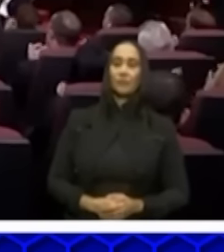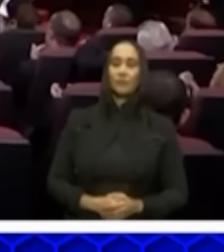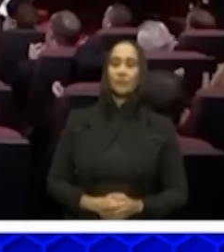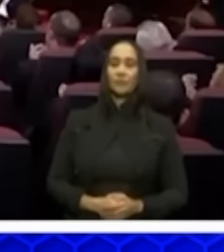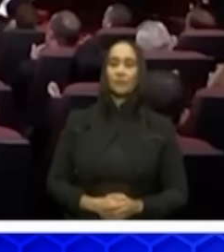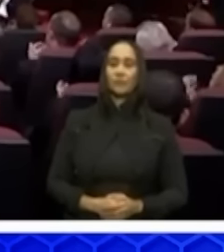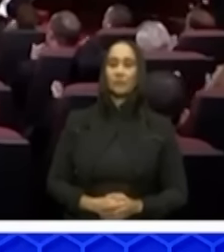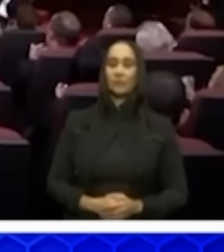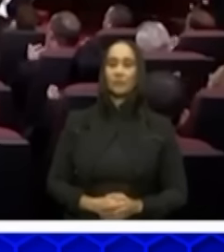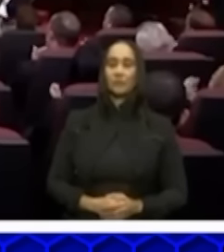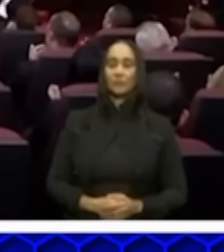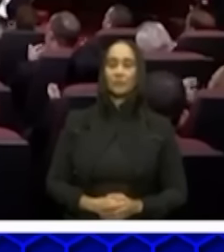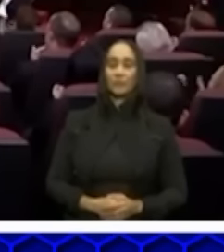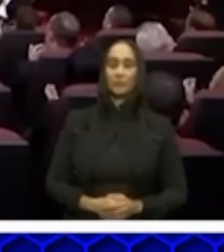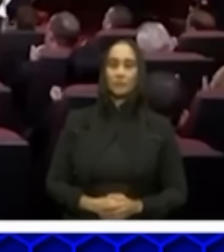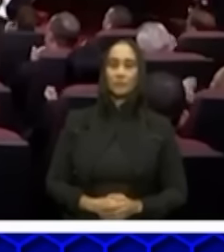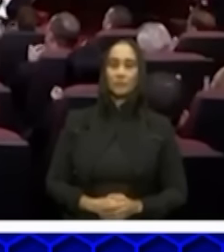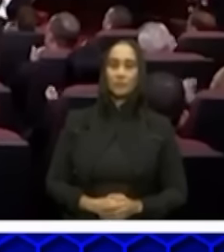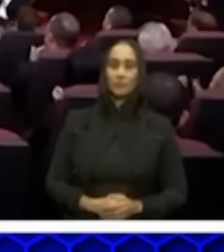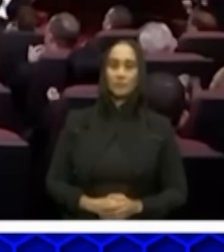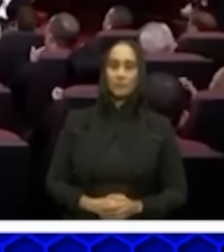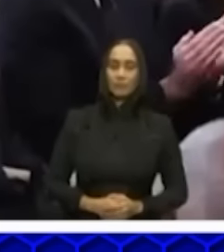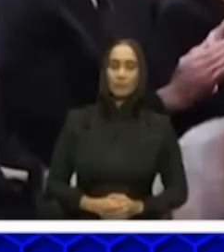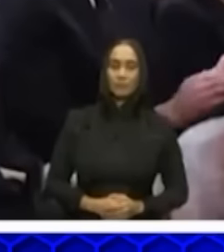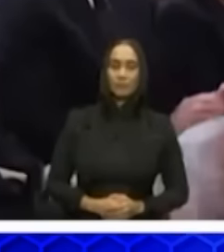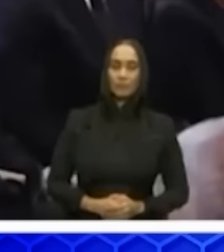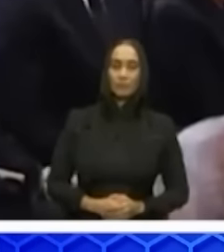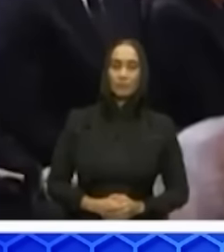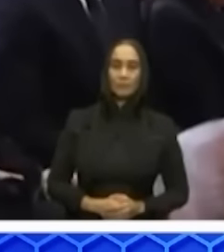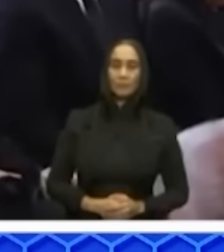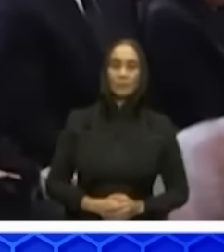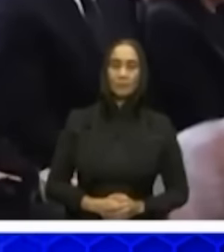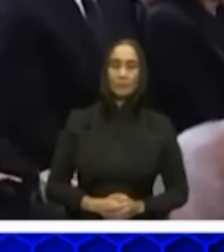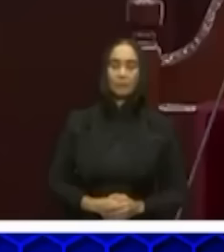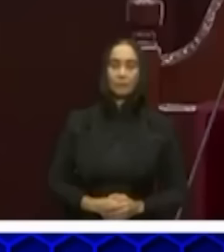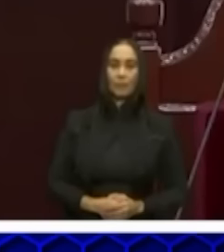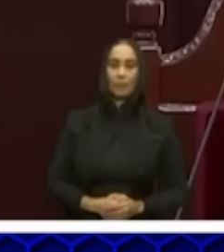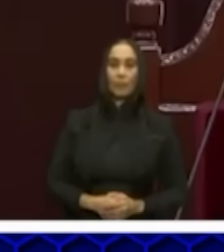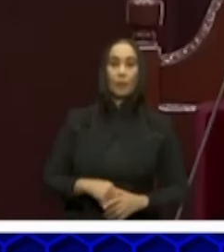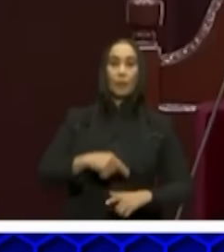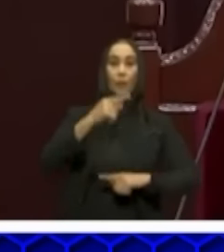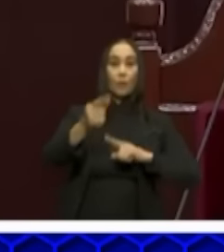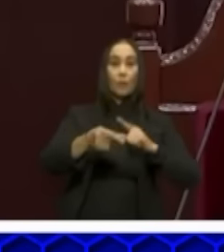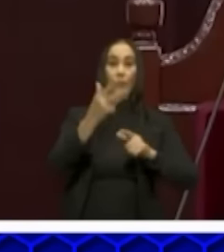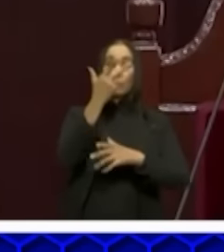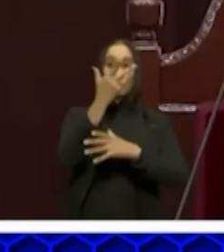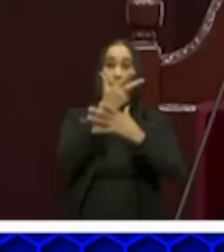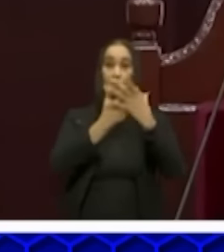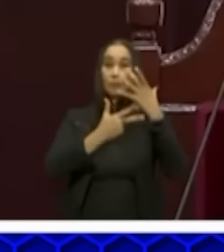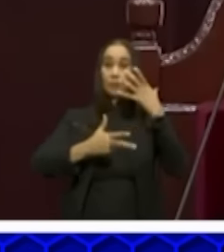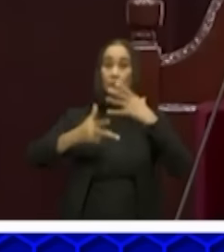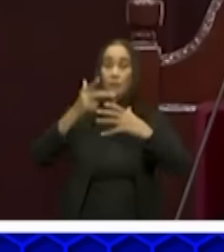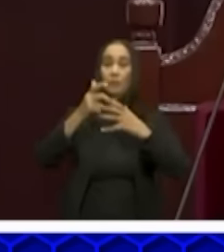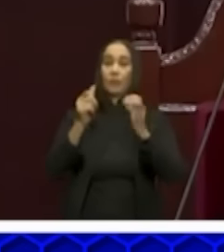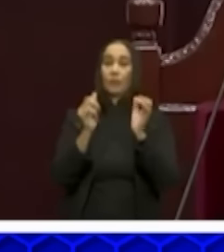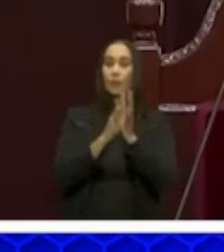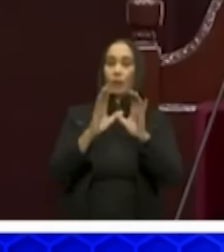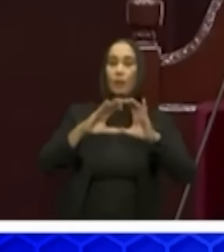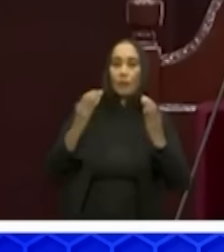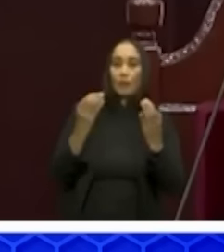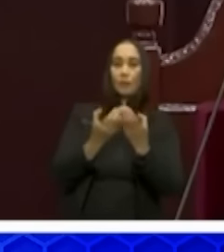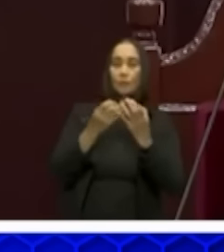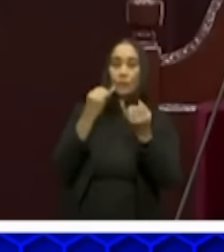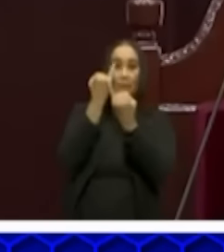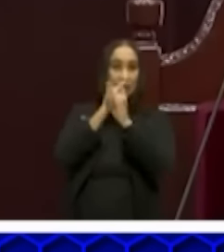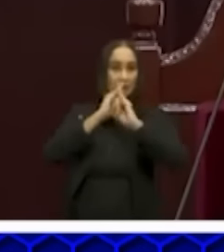poder y ahí hay mucha gente que no sabe todavía la función de un legislador no dil lucieron el acto